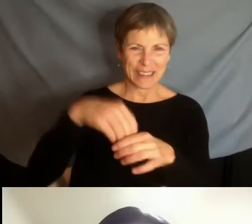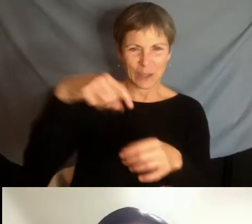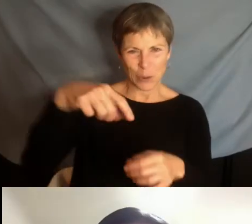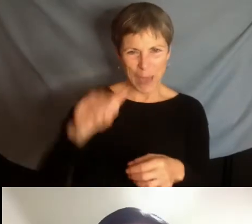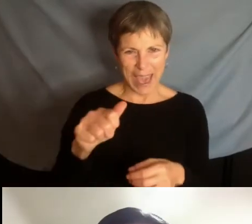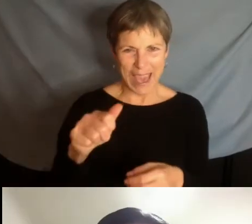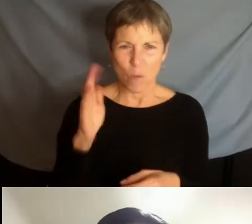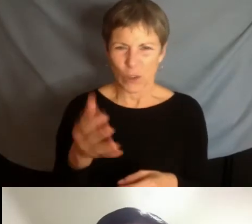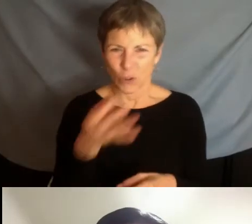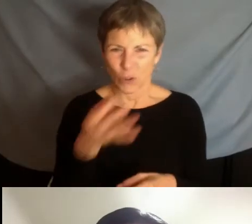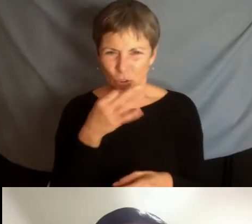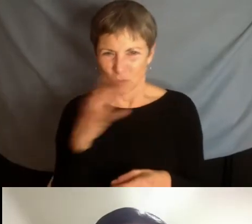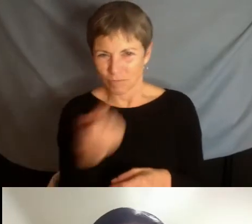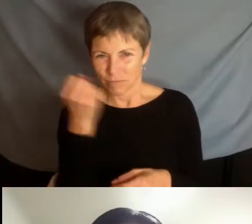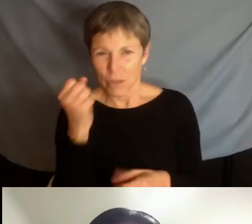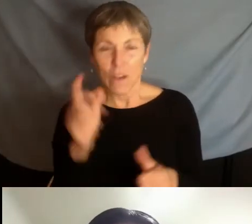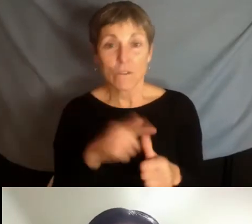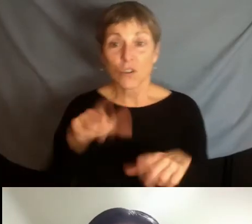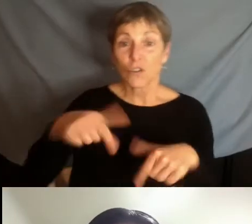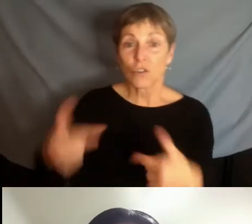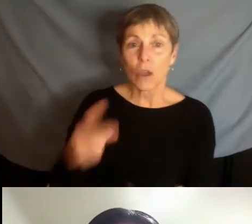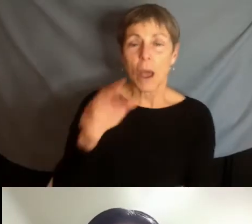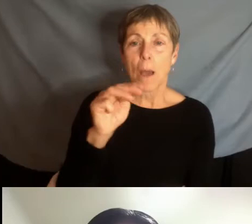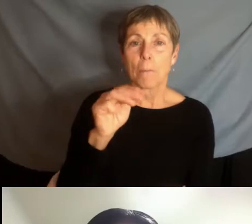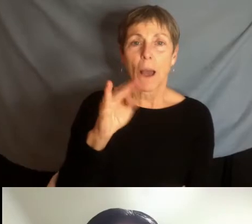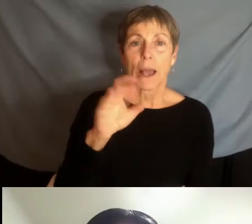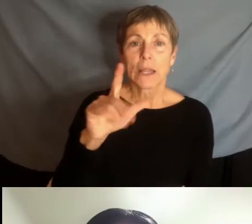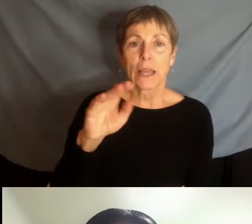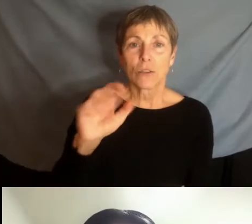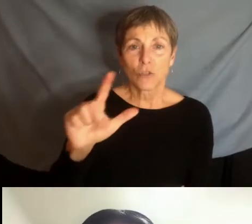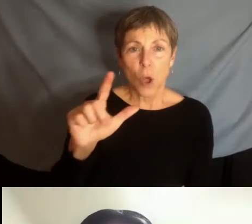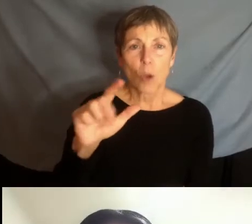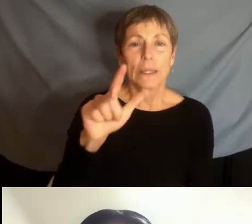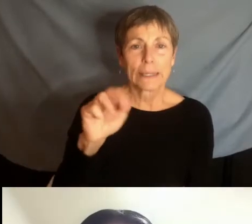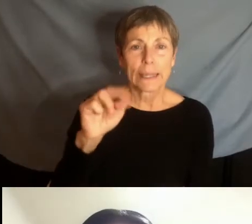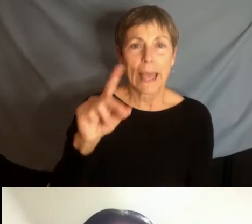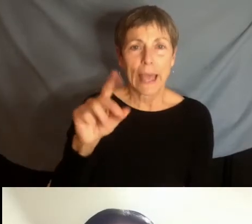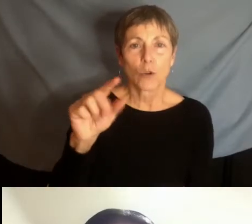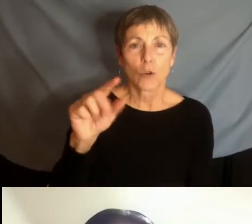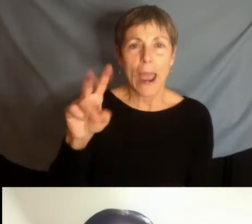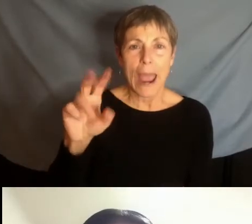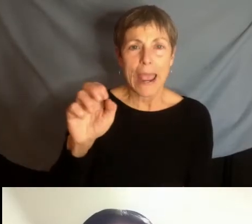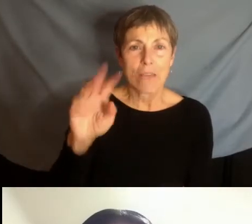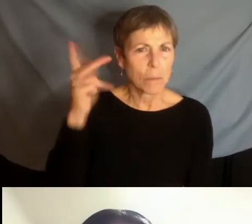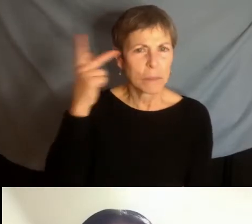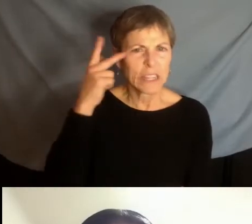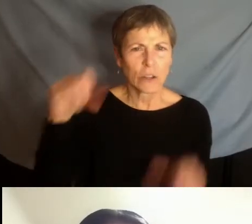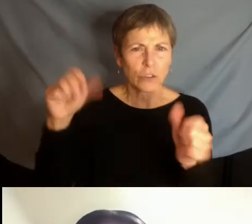buenas preguntas en el Q&A. Pero primero quiero saber de Michelangelo Danfield, que es un científico político,